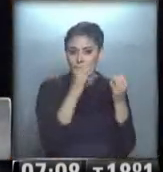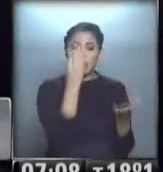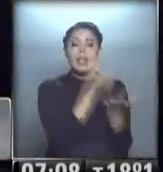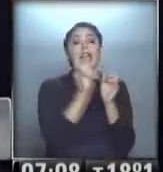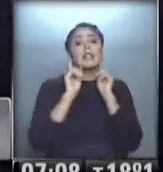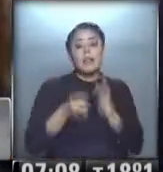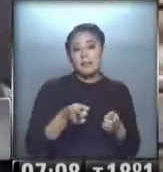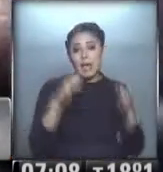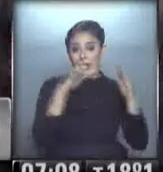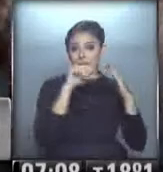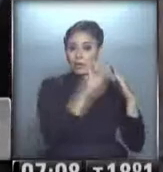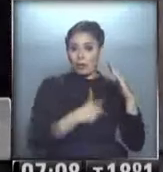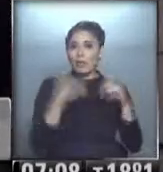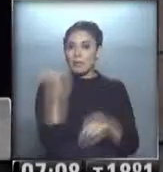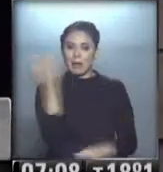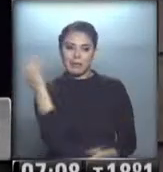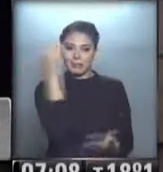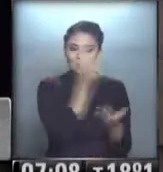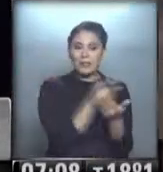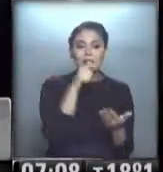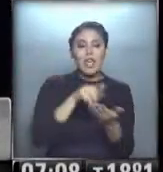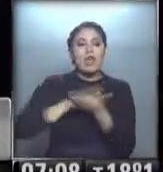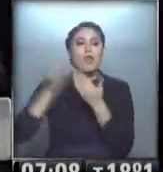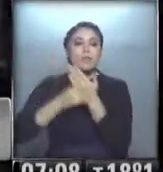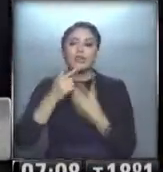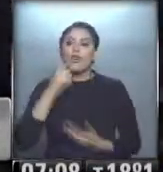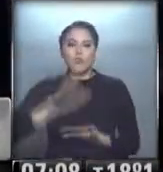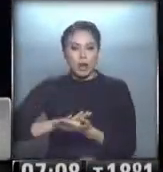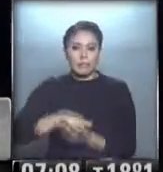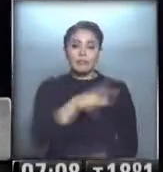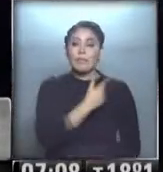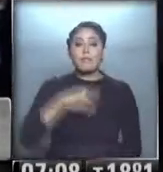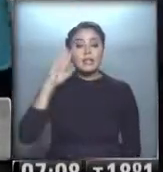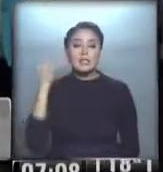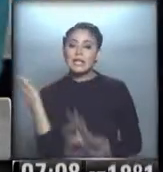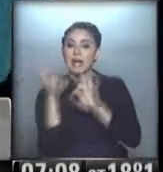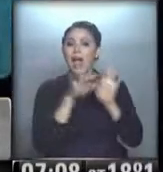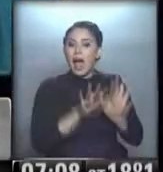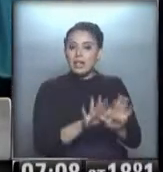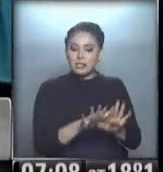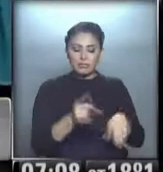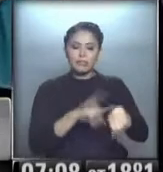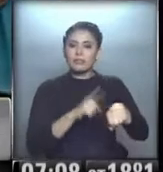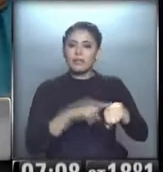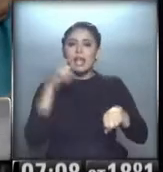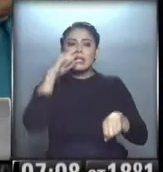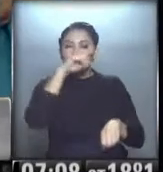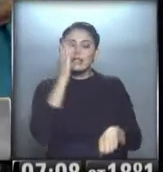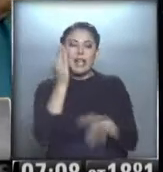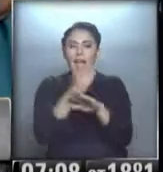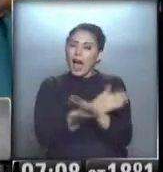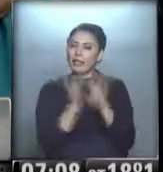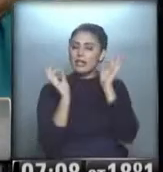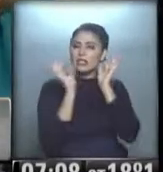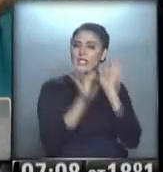a Casa de Gobierno para la jura de los nuevos ministros. La jefa de Estado llegaba de esta manera antes de las 19 horas para encabezar el